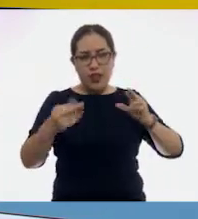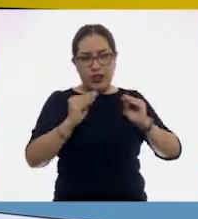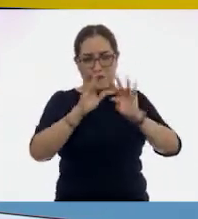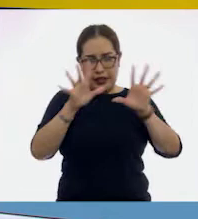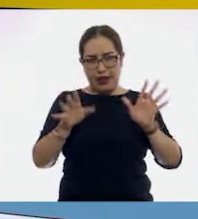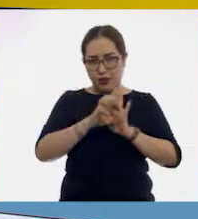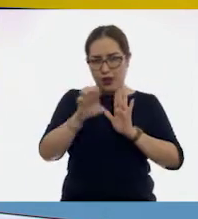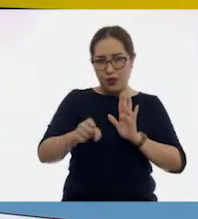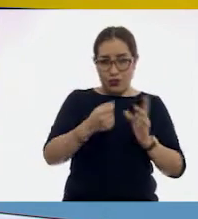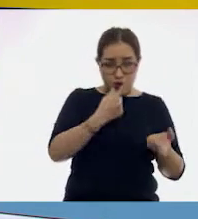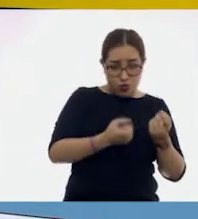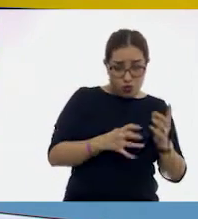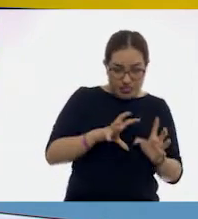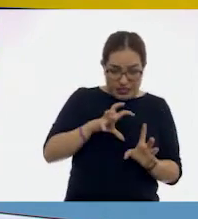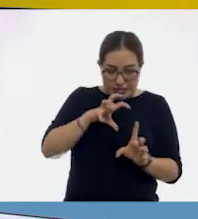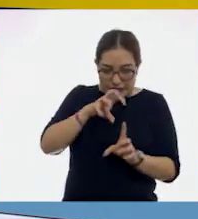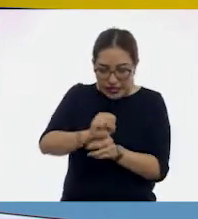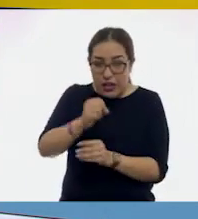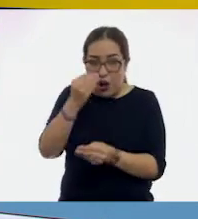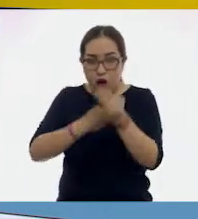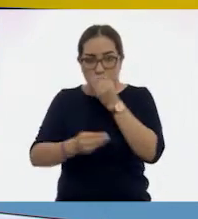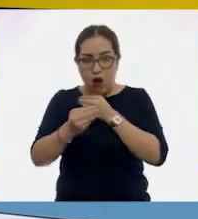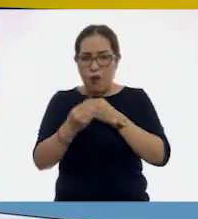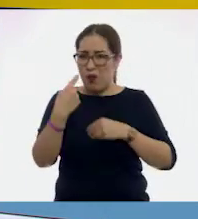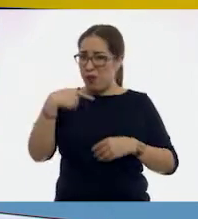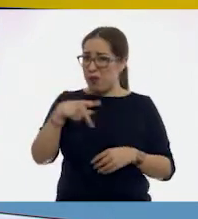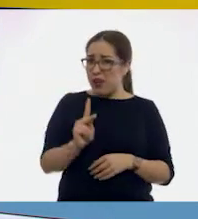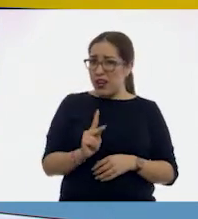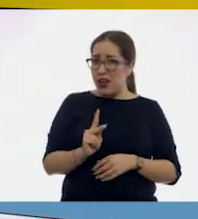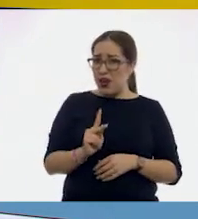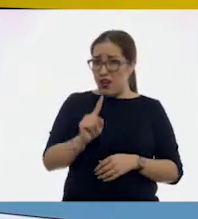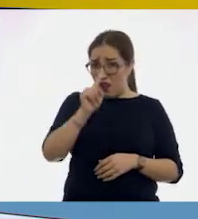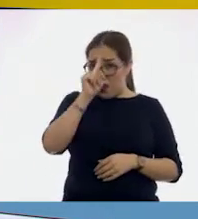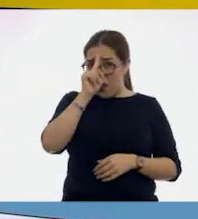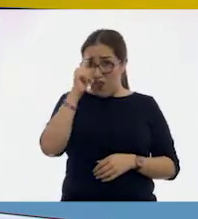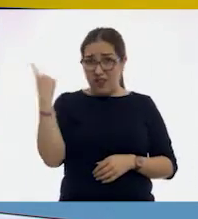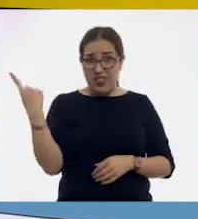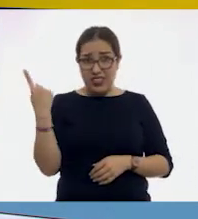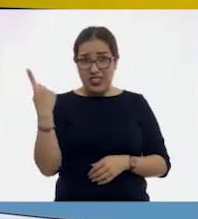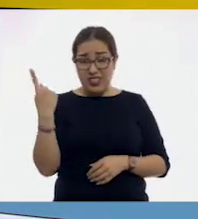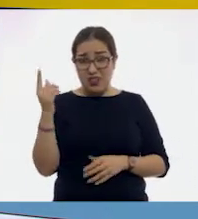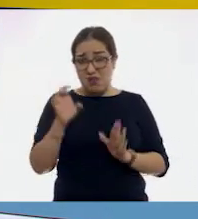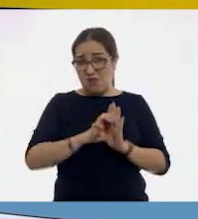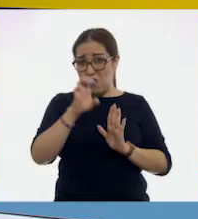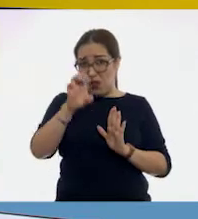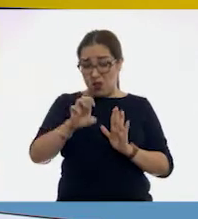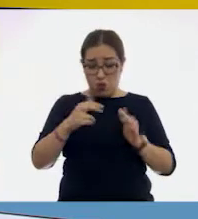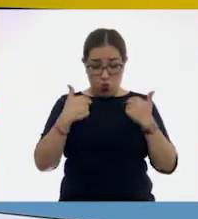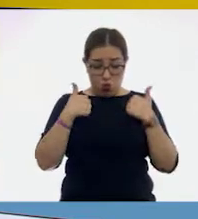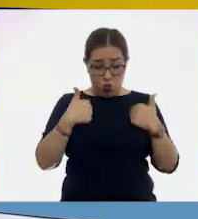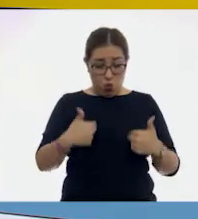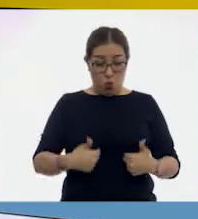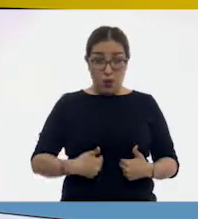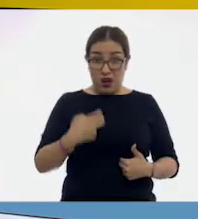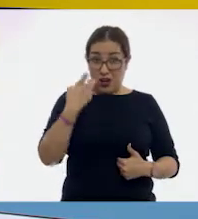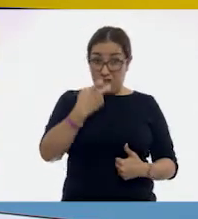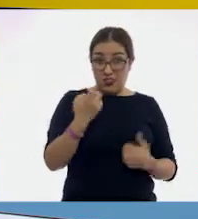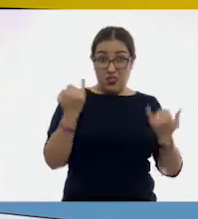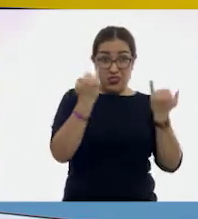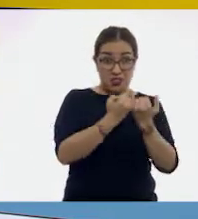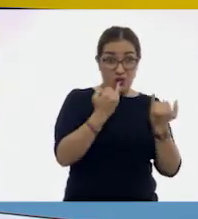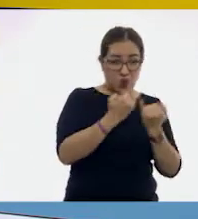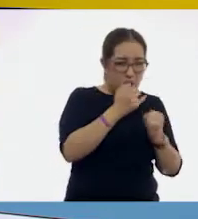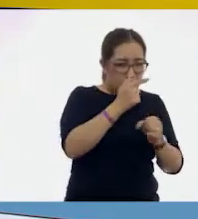otros, pero no es fácil ver las interacciones entre seres vivos o factores biológicos y